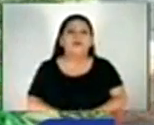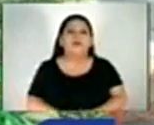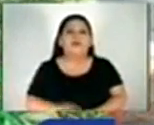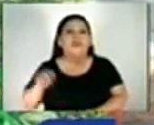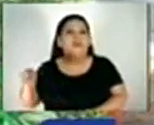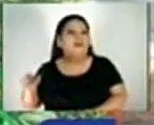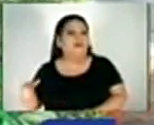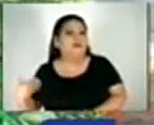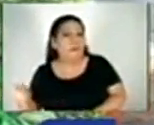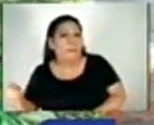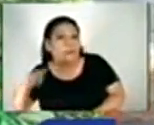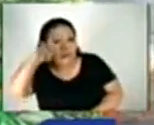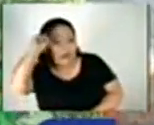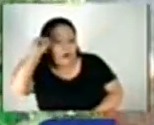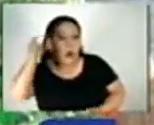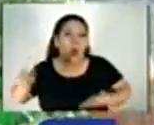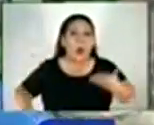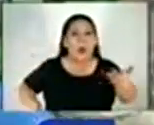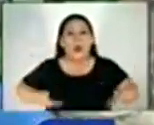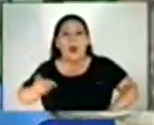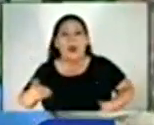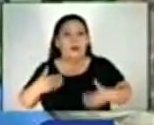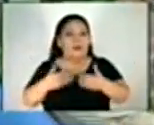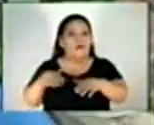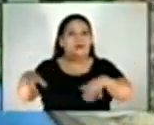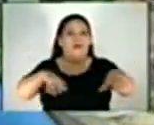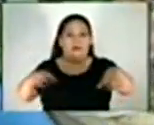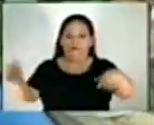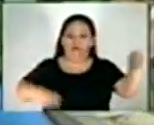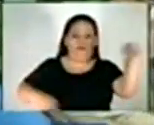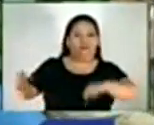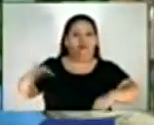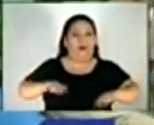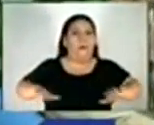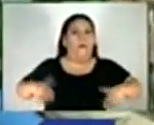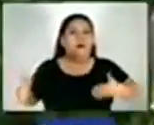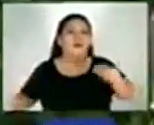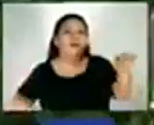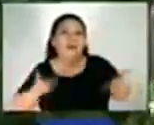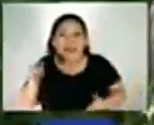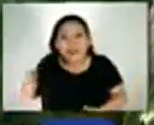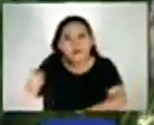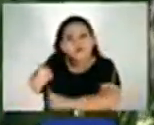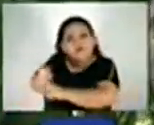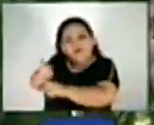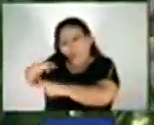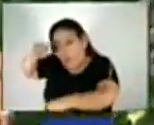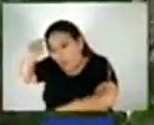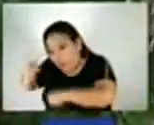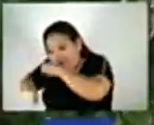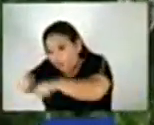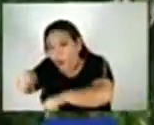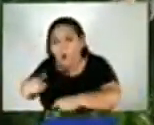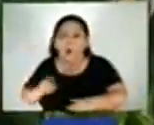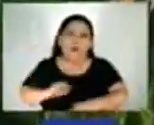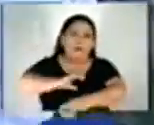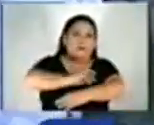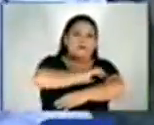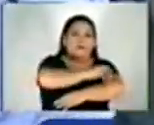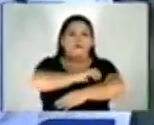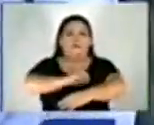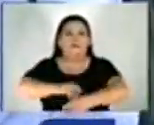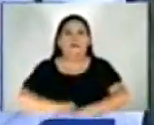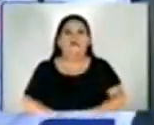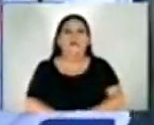Son productores que viajaron desde diferentes departamentos para comercializar los productos que ellos mismos cosechan, como frutas y hortalizas.